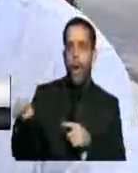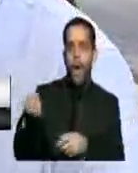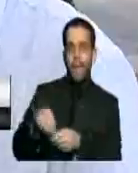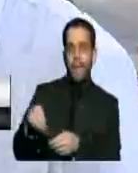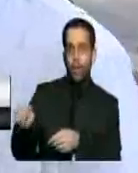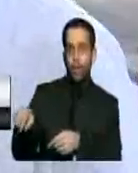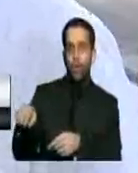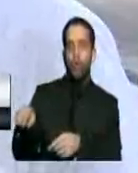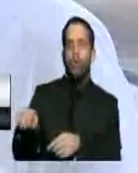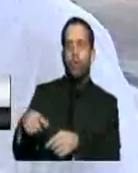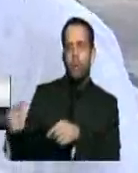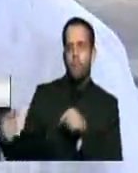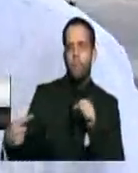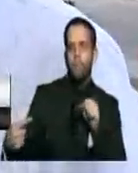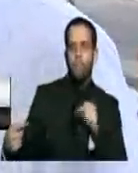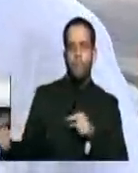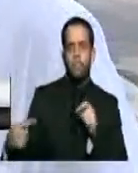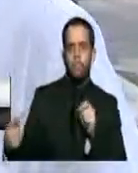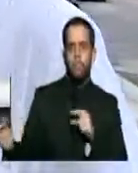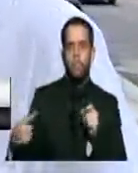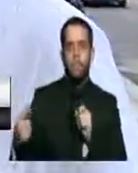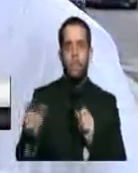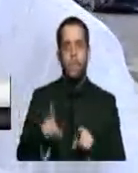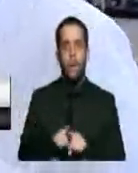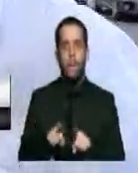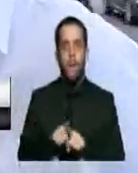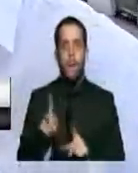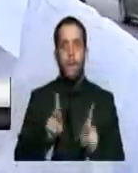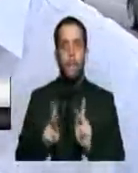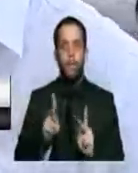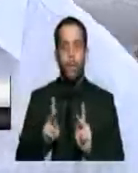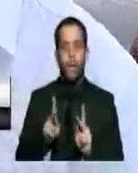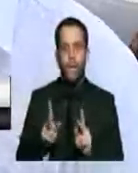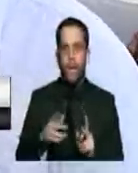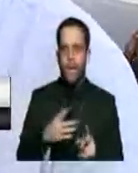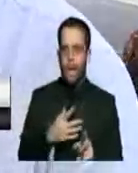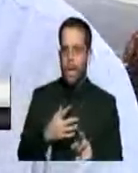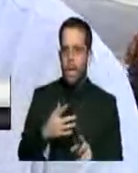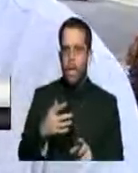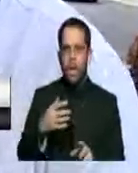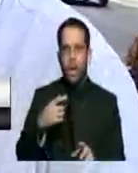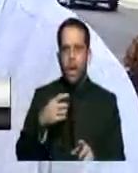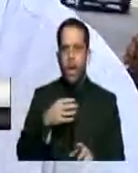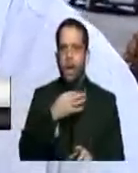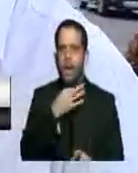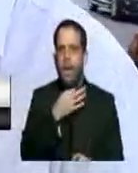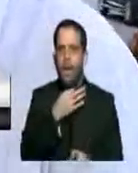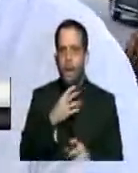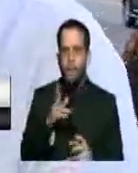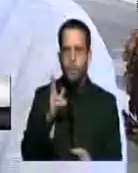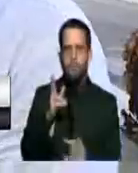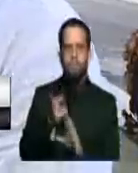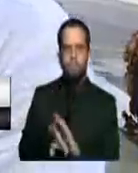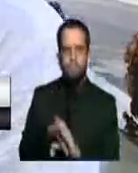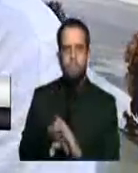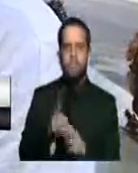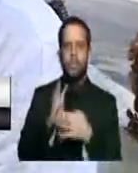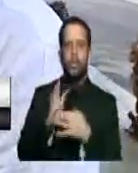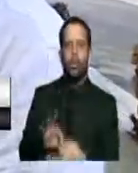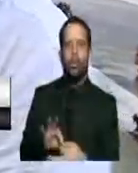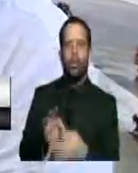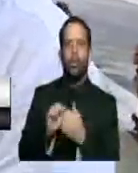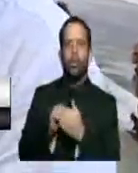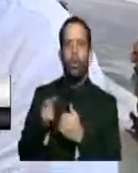sala y claro eh aquellos ciudadanos que son seguidores de estos periodistas eh obviamente ya tienen una